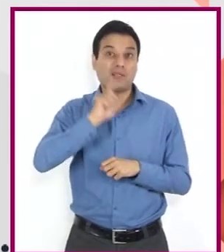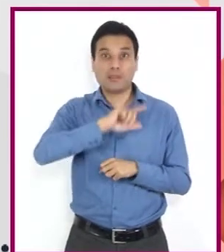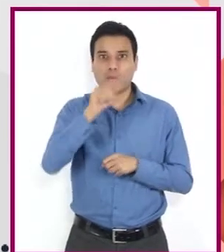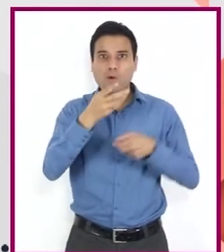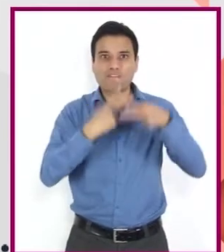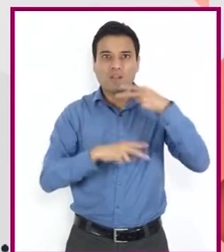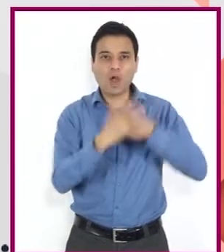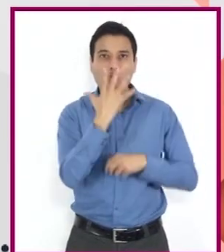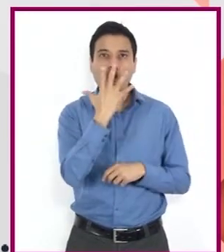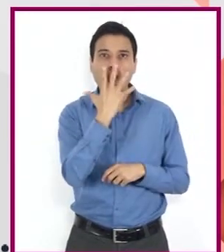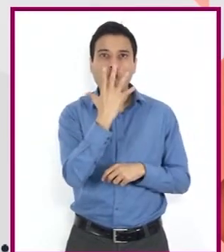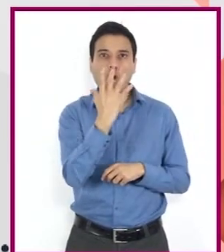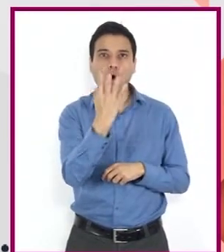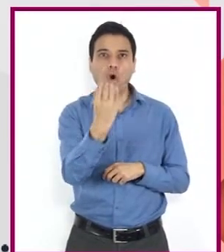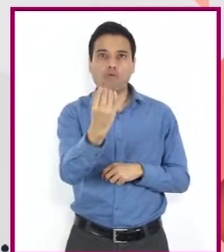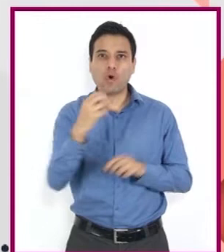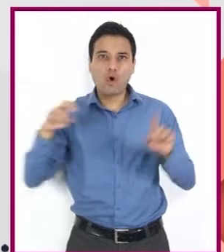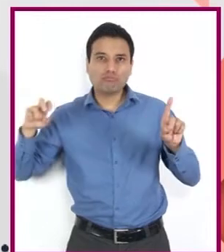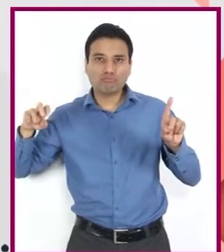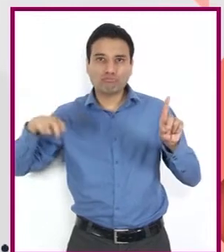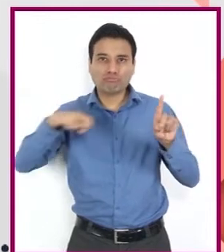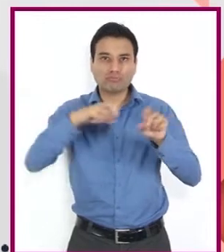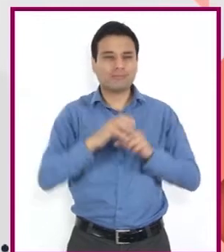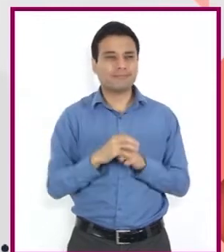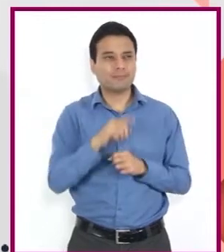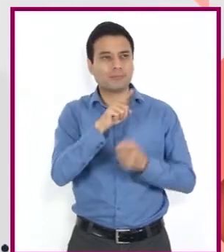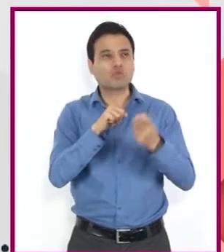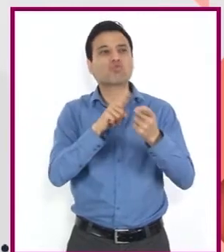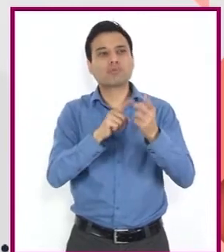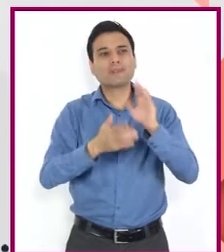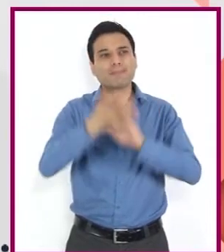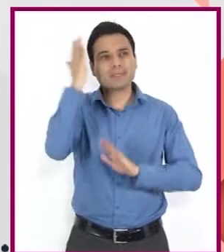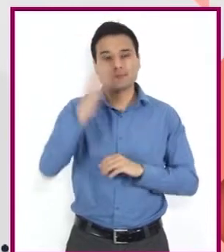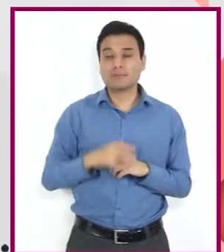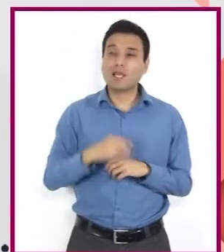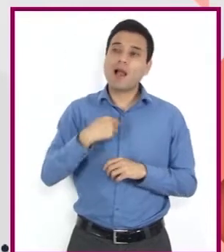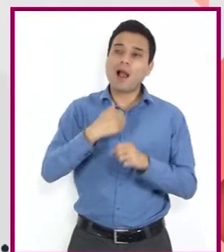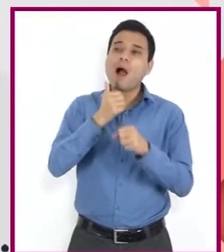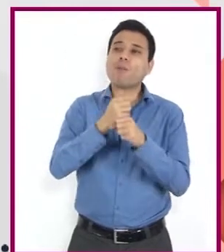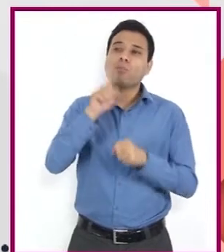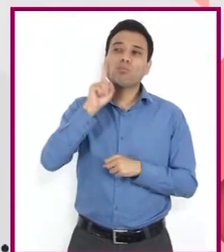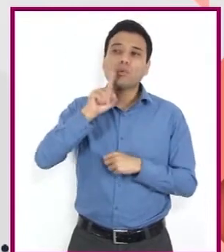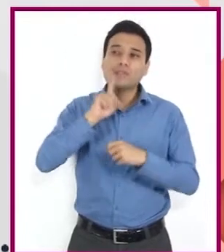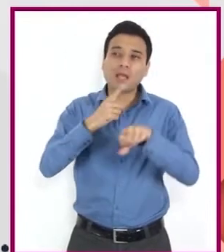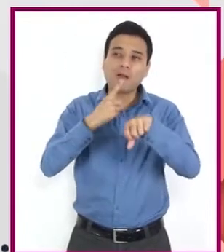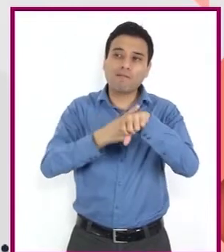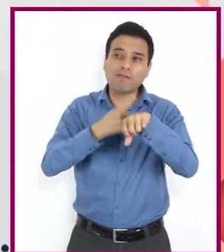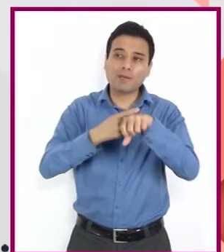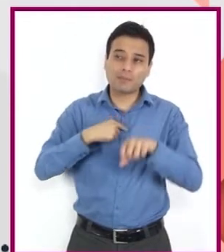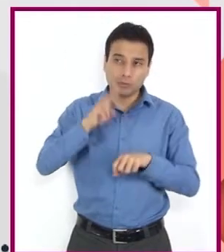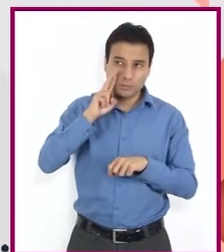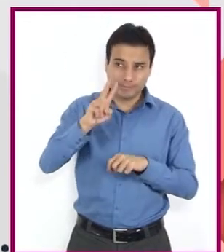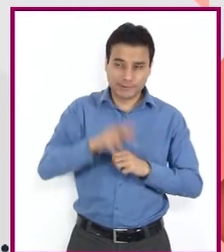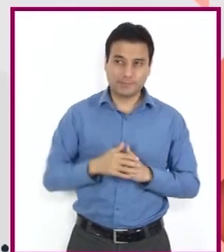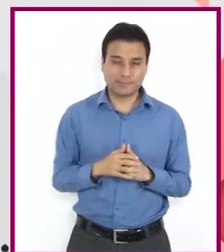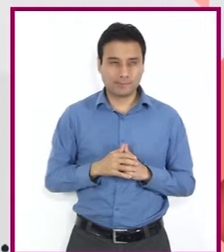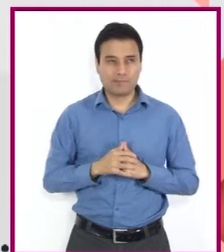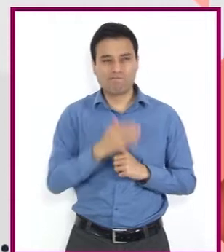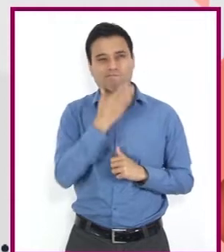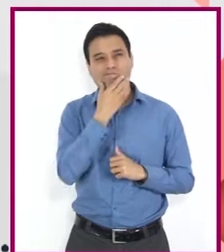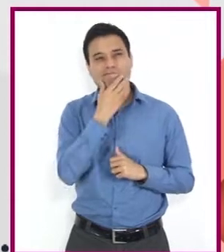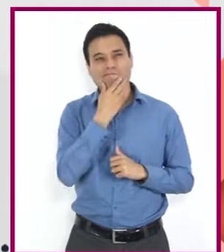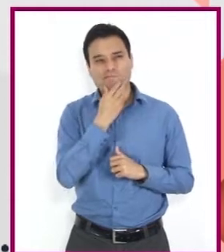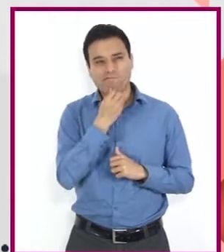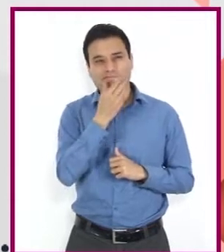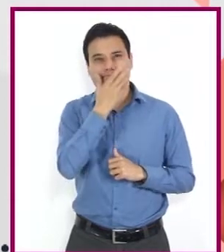apareció. ¿A dónde vas, muchachita? A ver a mi abuelita que está enferma. El lobo se adelantó a